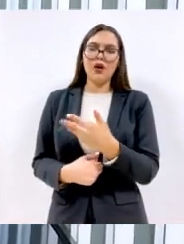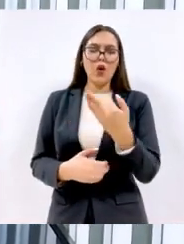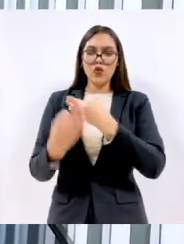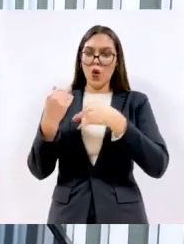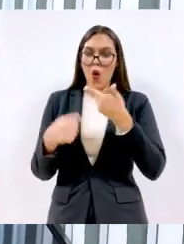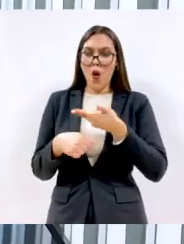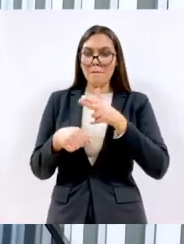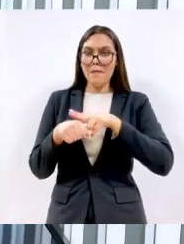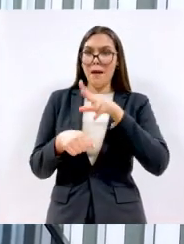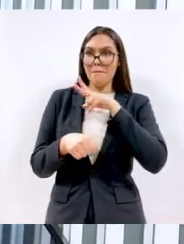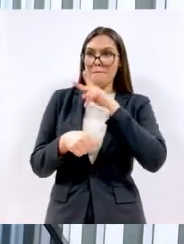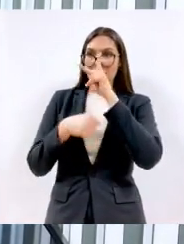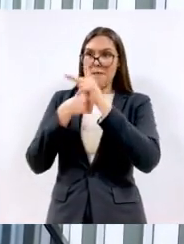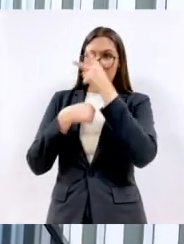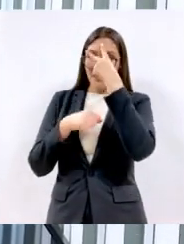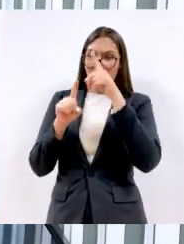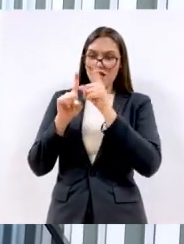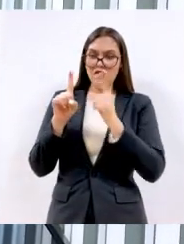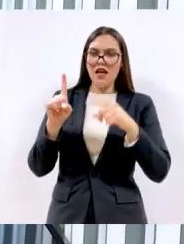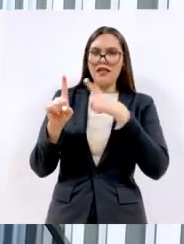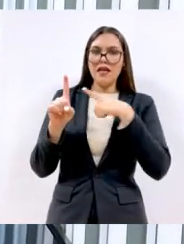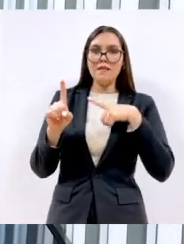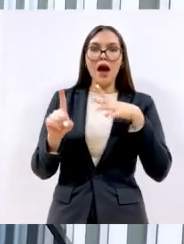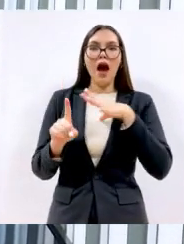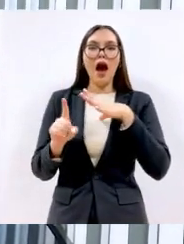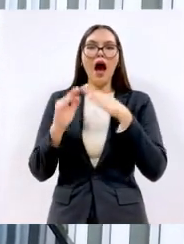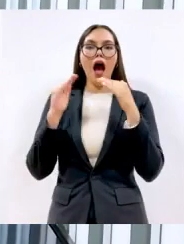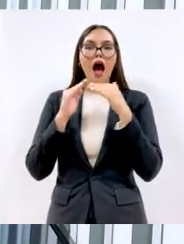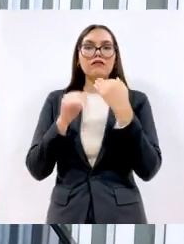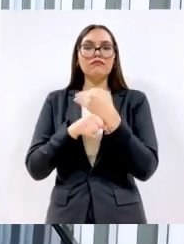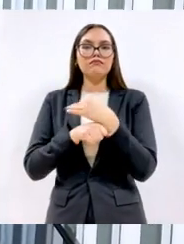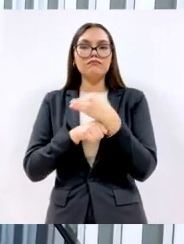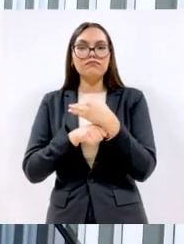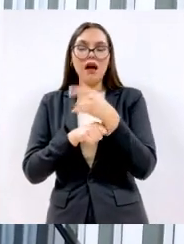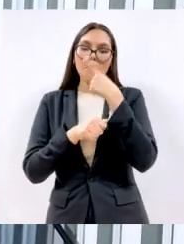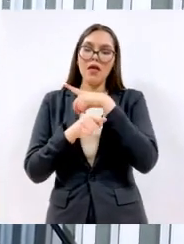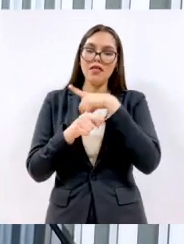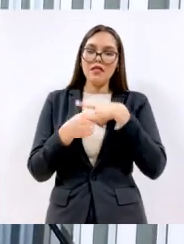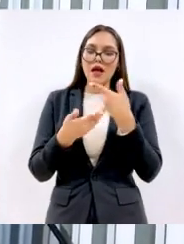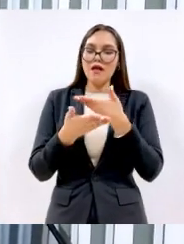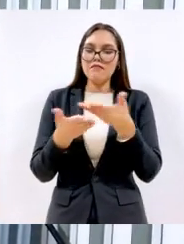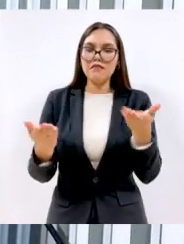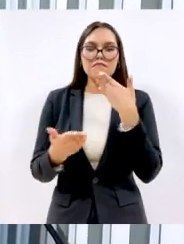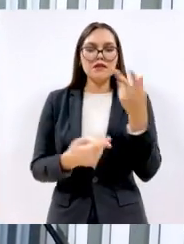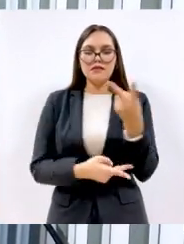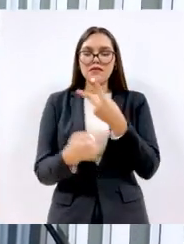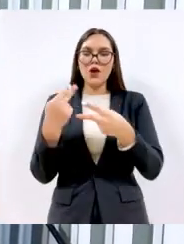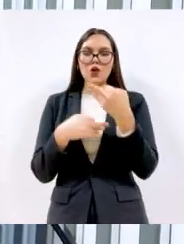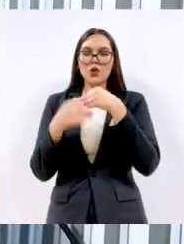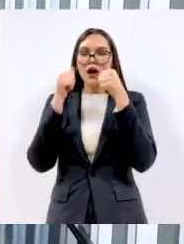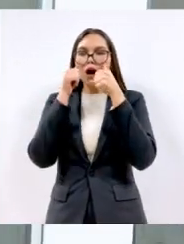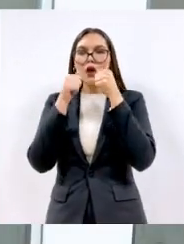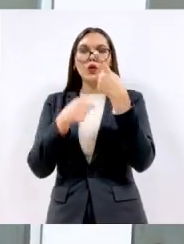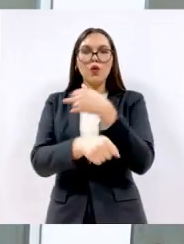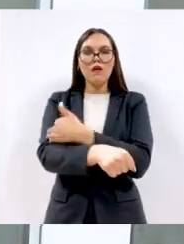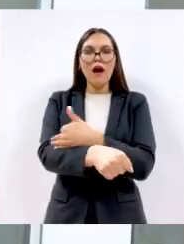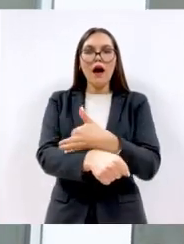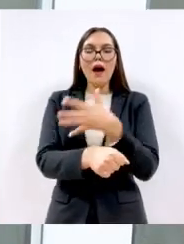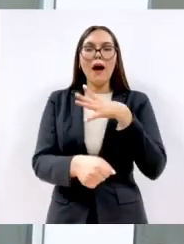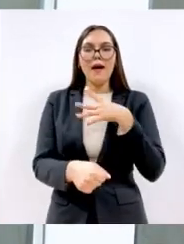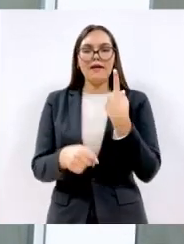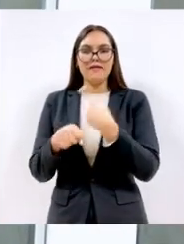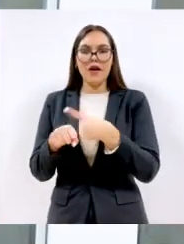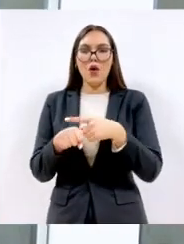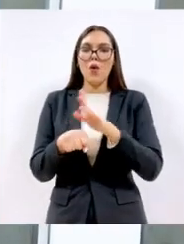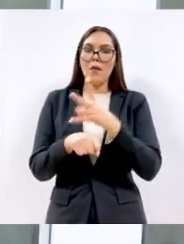Todos los hospitales de nuestro país deberían de tener un albergue para cobijar y atender a todos los